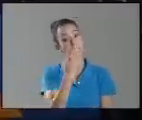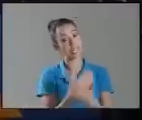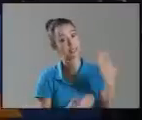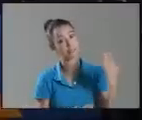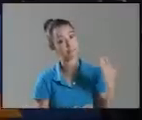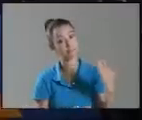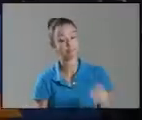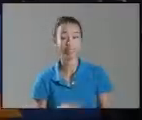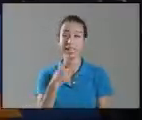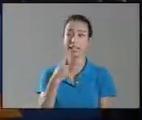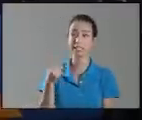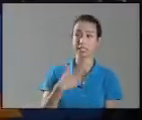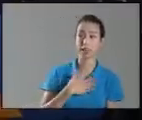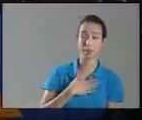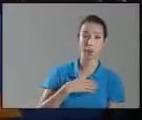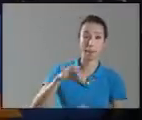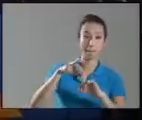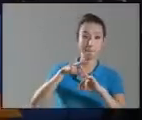cuando yo salía,